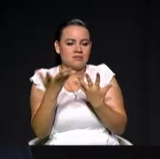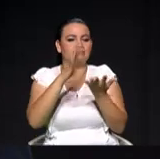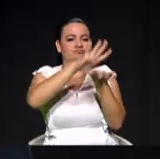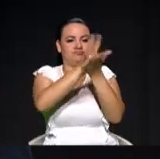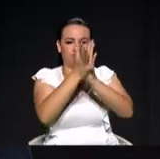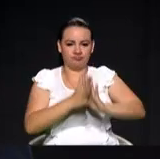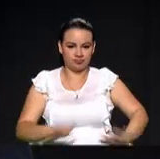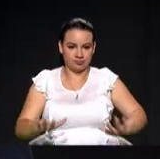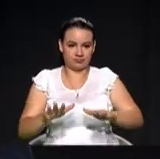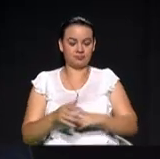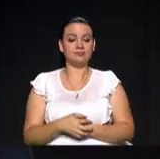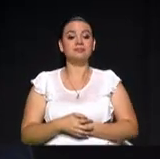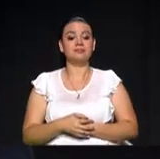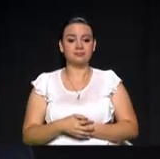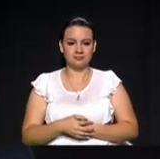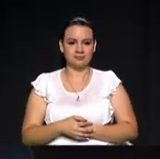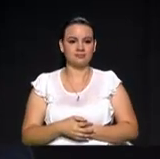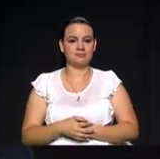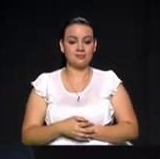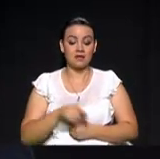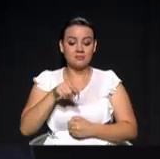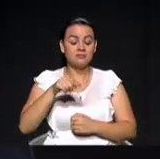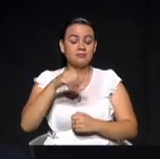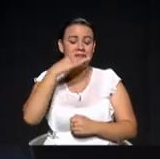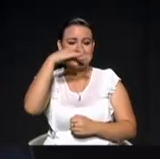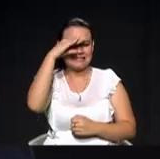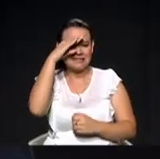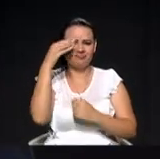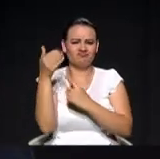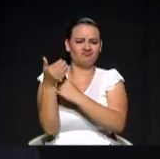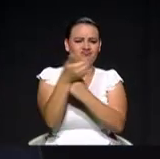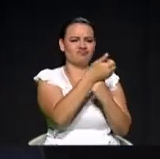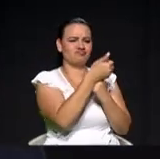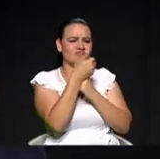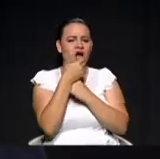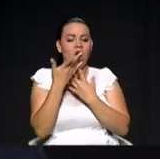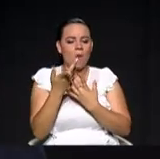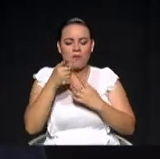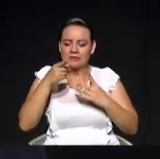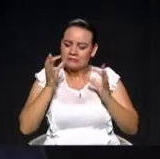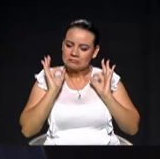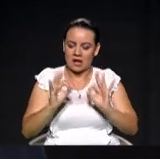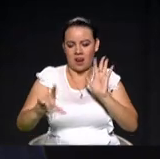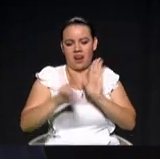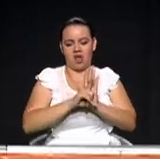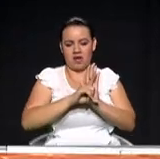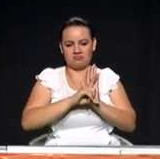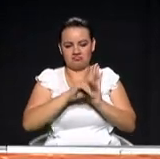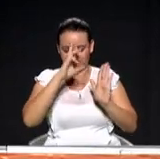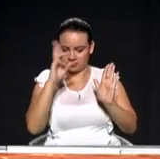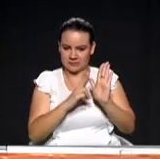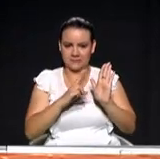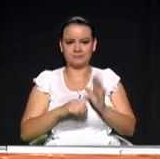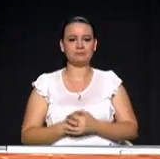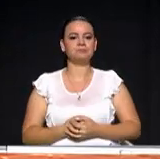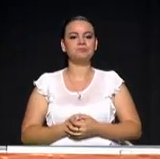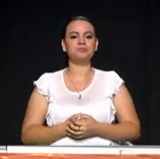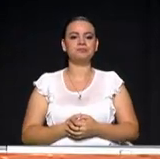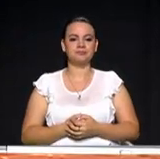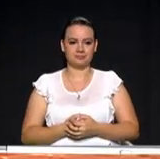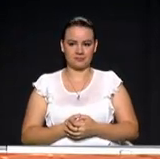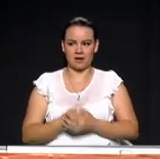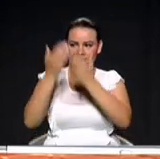ciudad incrementando para medellín una ciudad legal y formal jairo herrán termine este bloque su